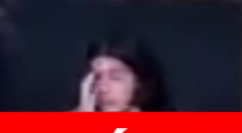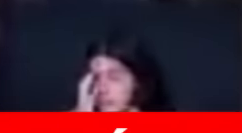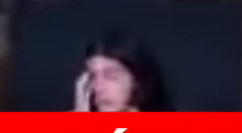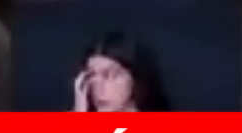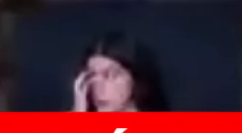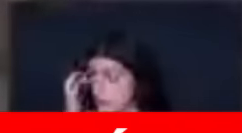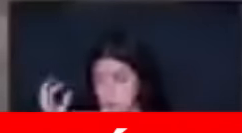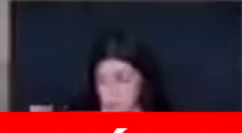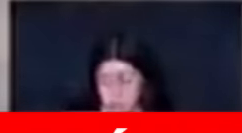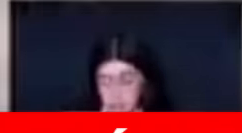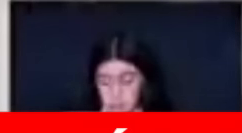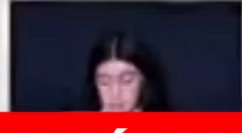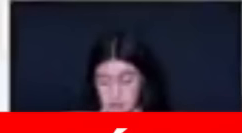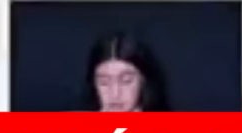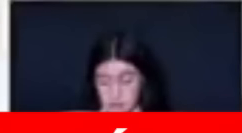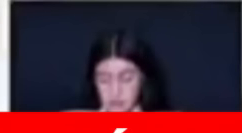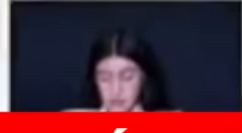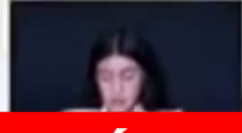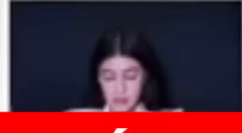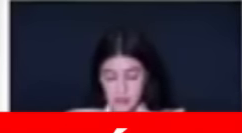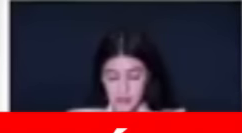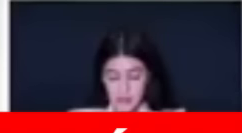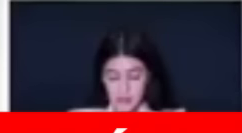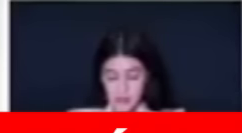¡Eso! ¡Con todo!